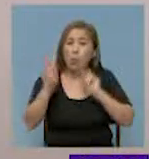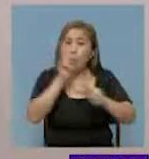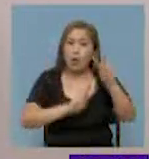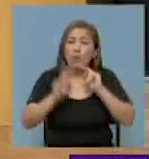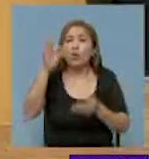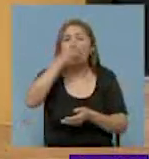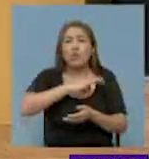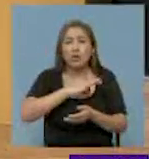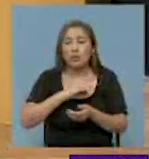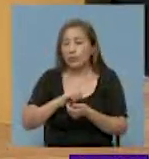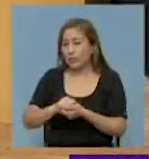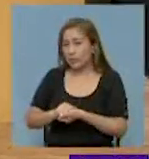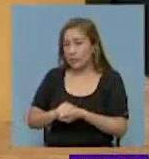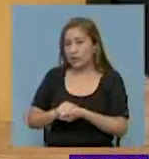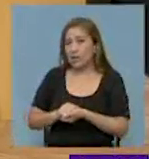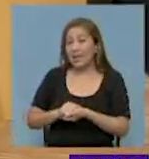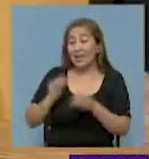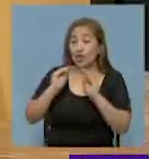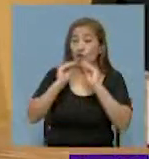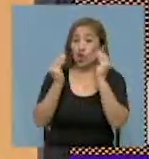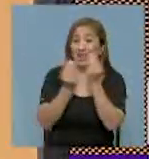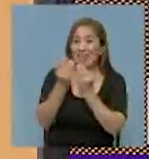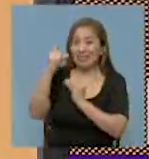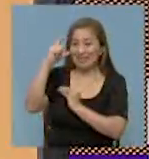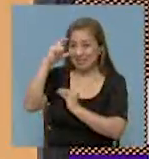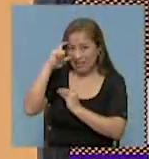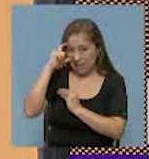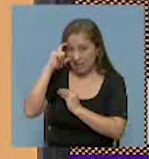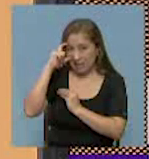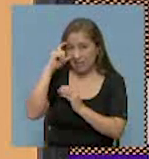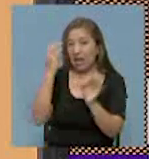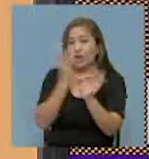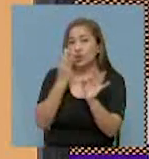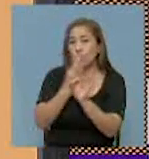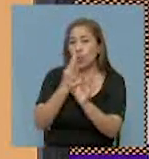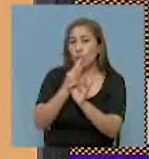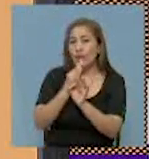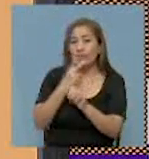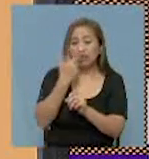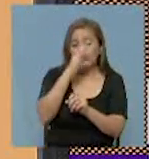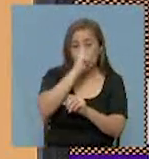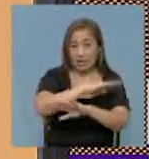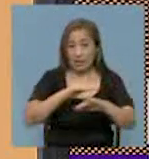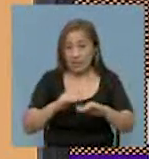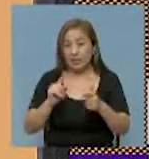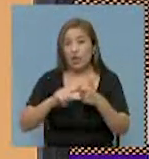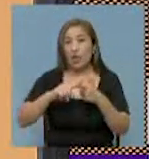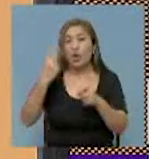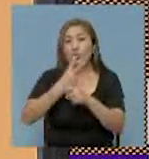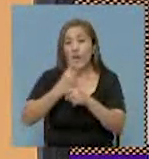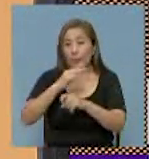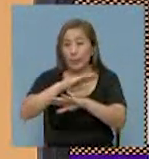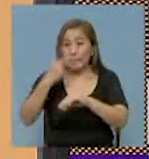tiene son diez instituciones que tienen nuevo horizonte tres jardines dos privadas dos